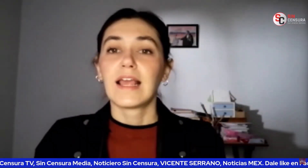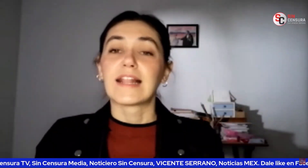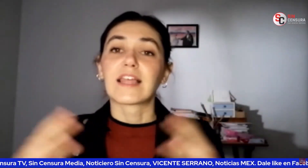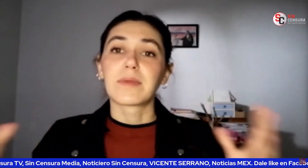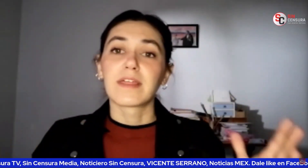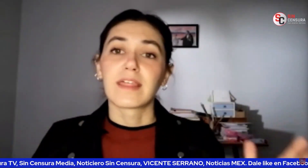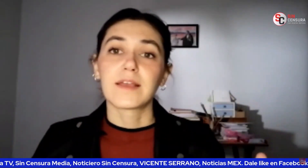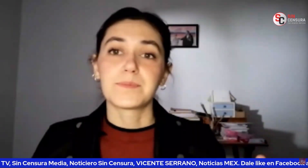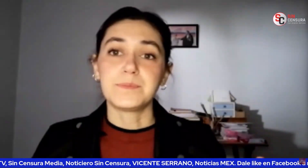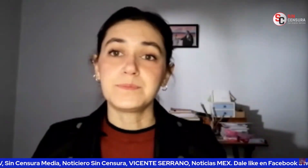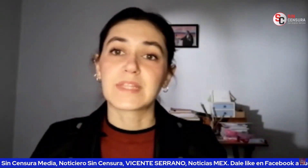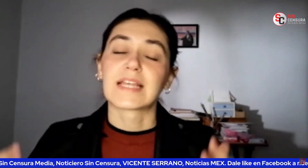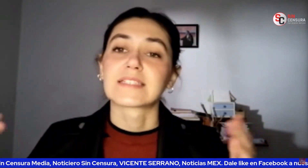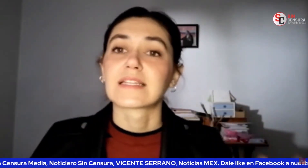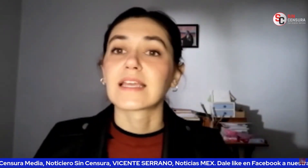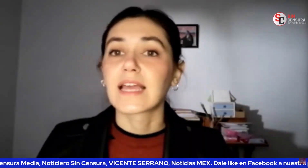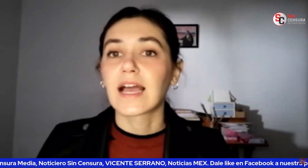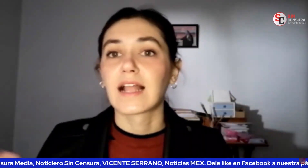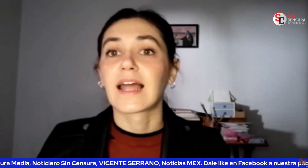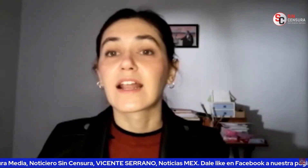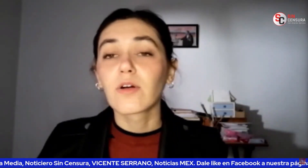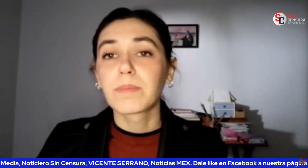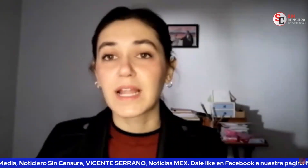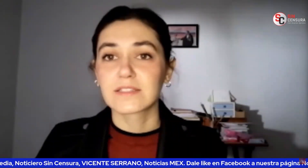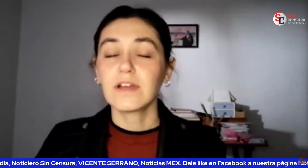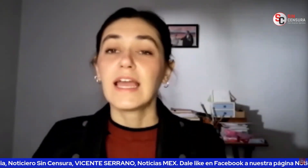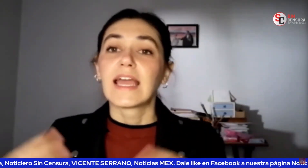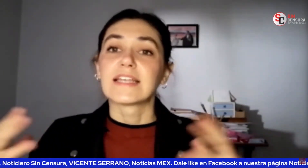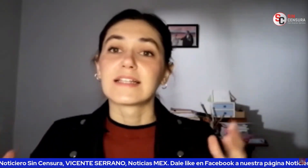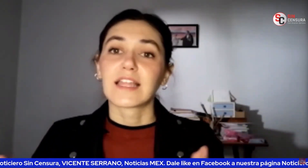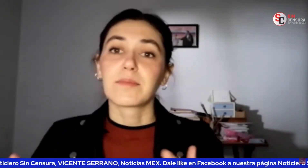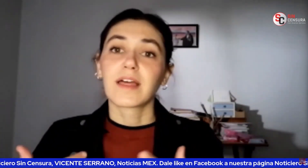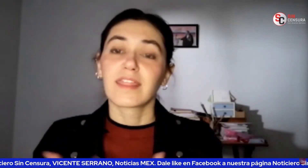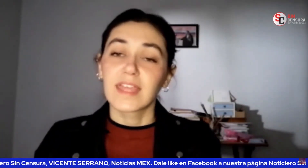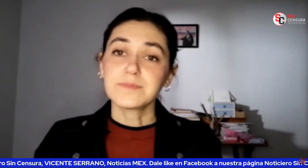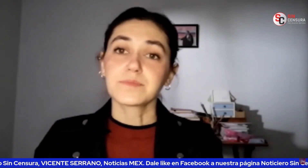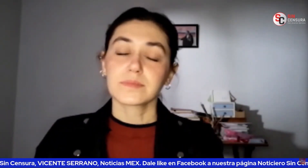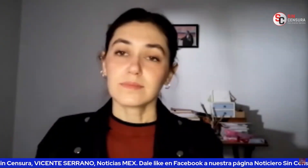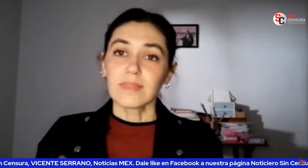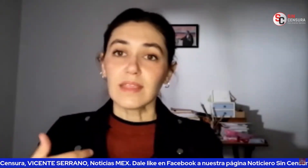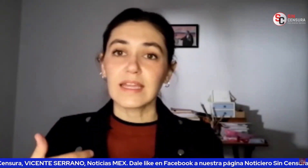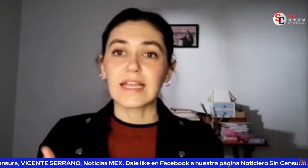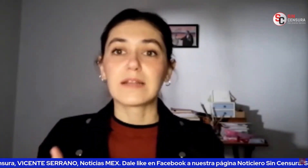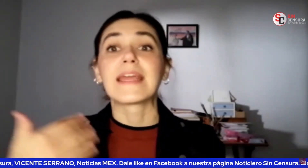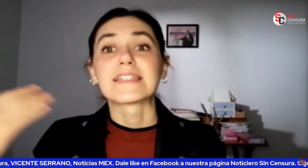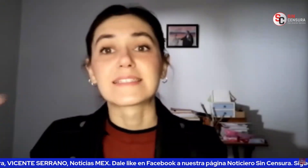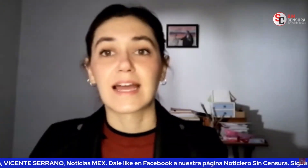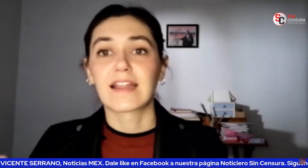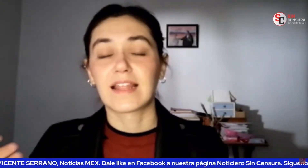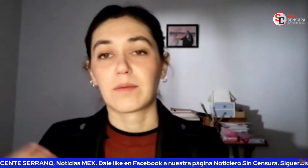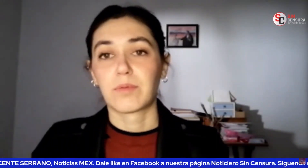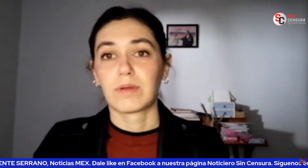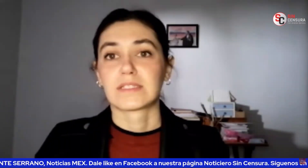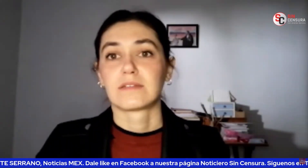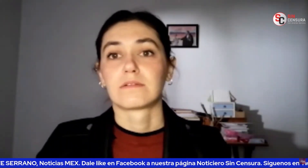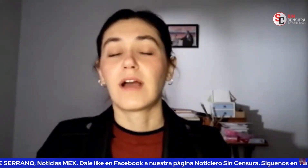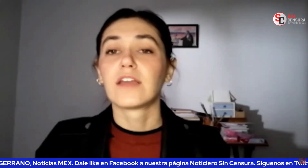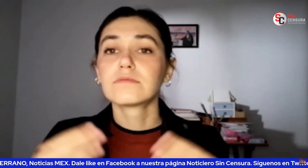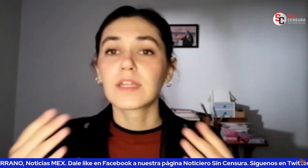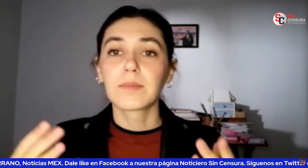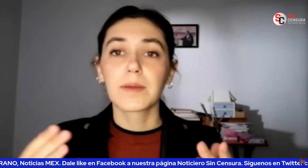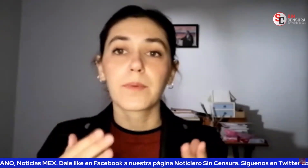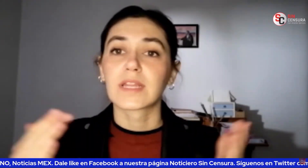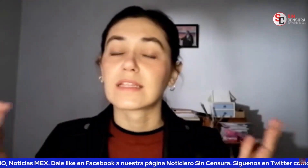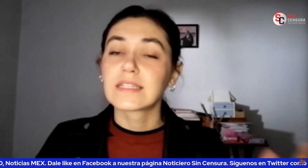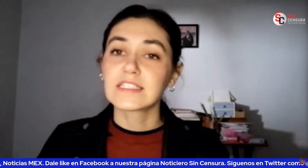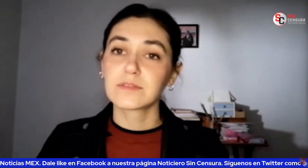el tema de la estrategia a largo plazo, es el tema de el bienestar de la población, ¿no? Hay